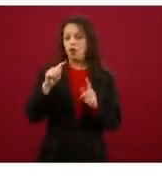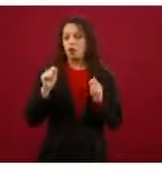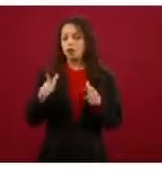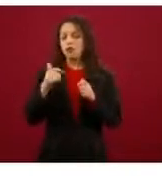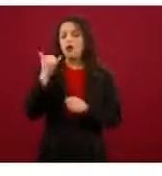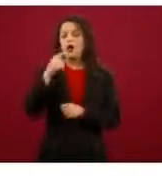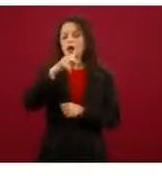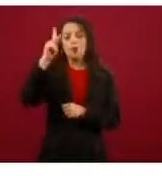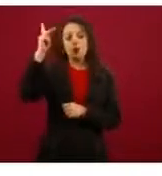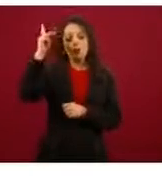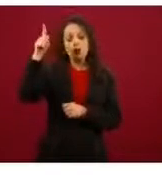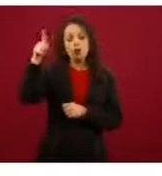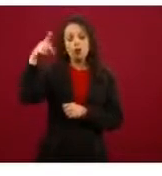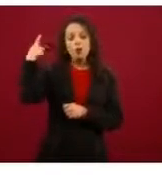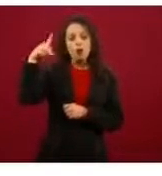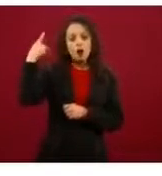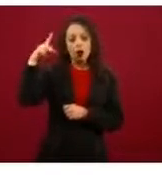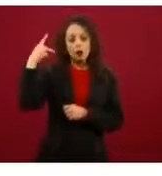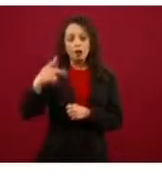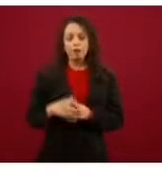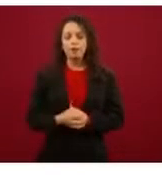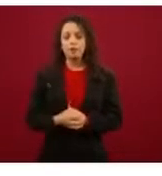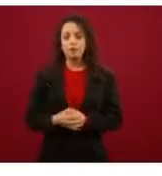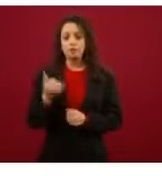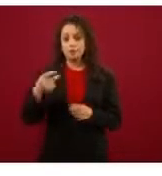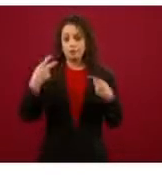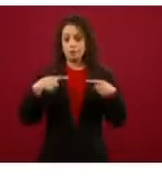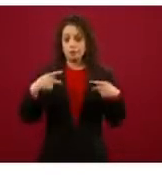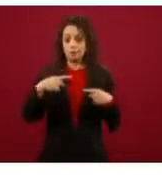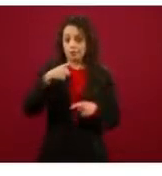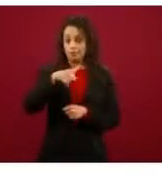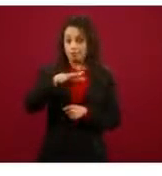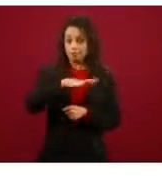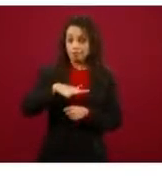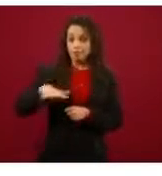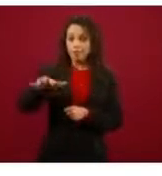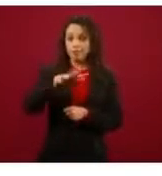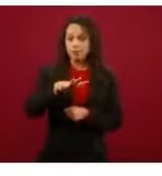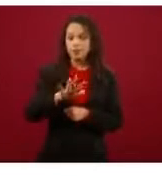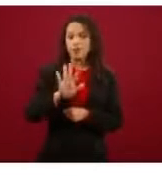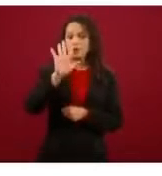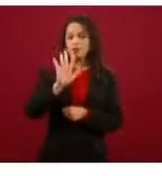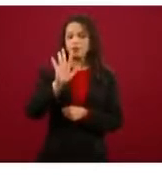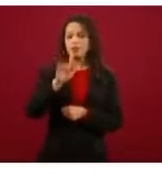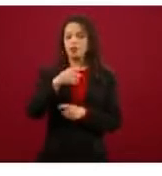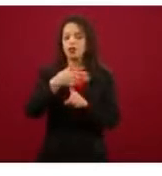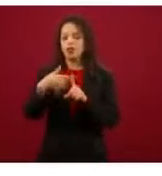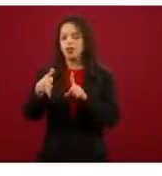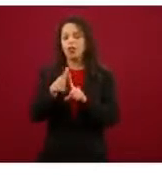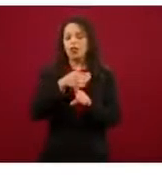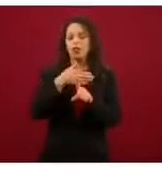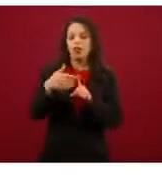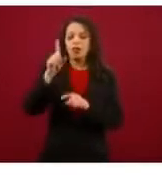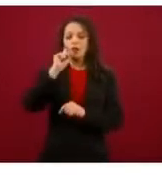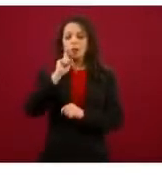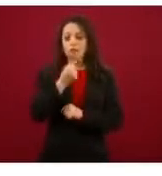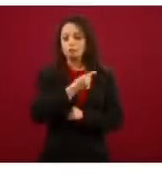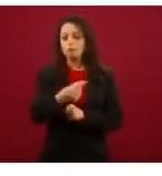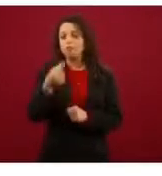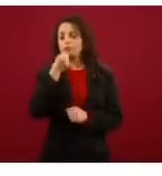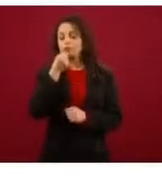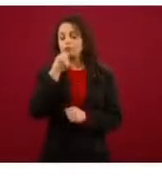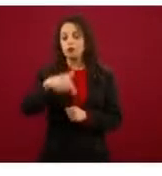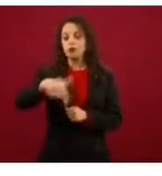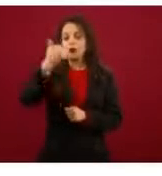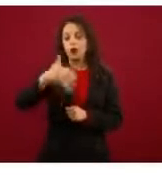La tipología que se ha detectado de este grupo de tratantes era que enamoraban, seducían, engañaban a niñas entre 12 y